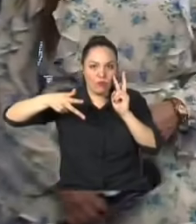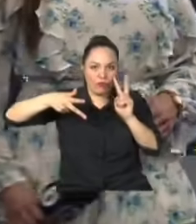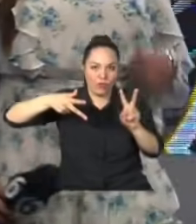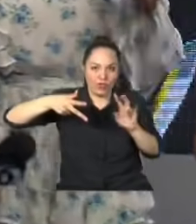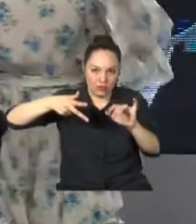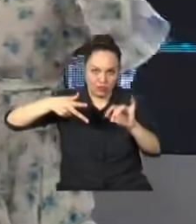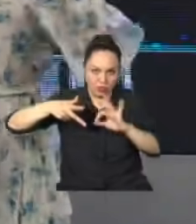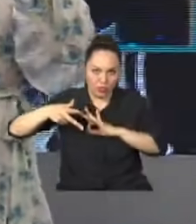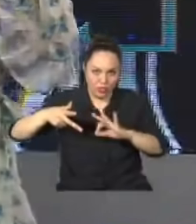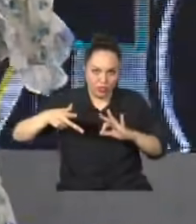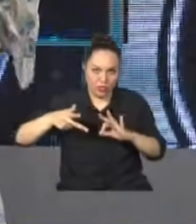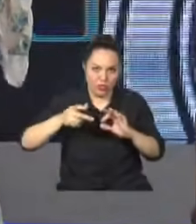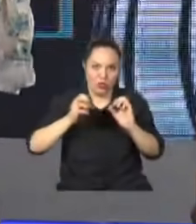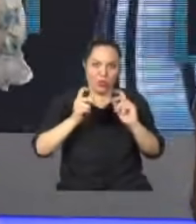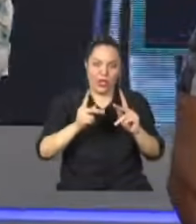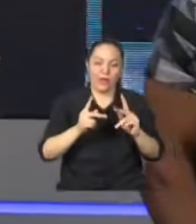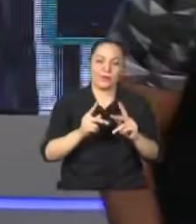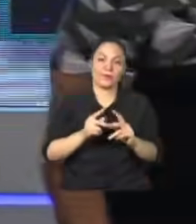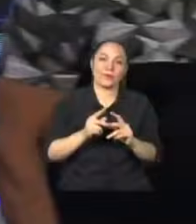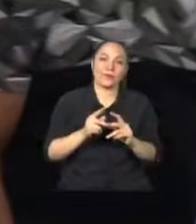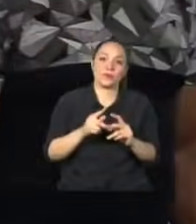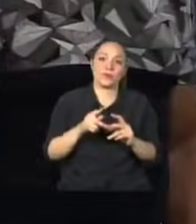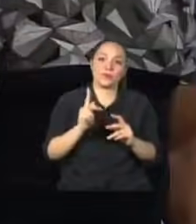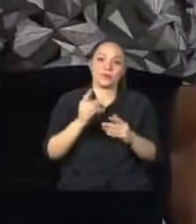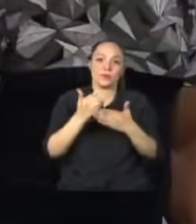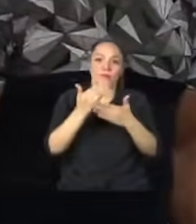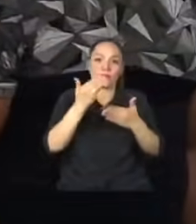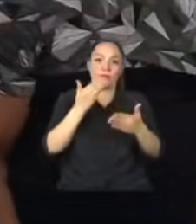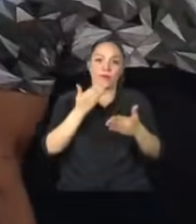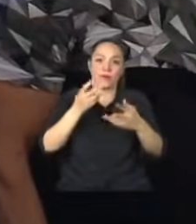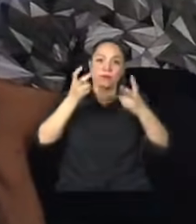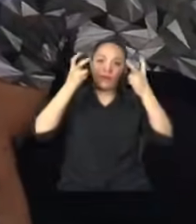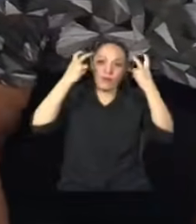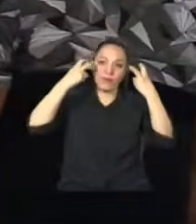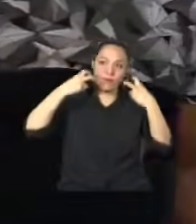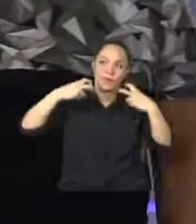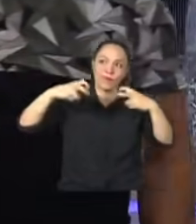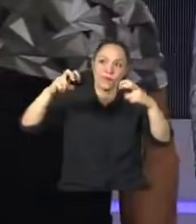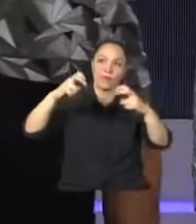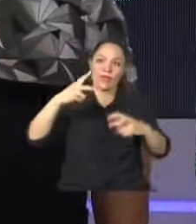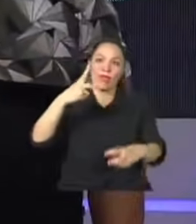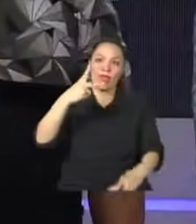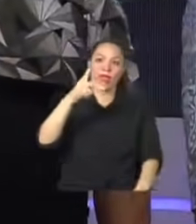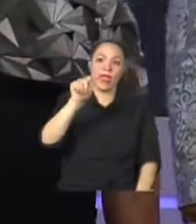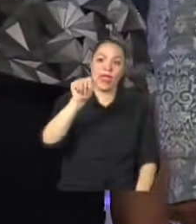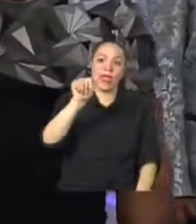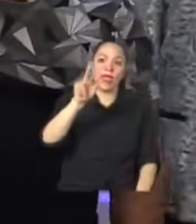nuestro dentista. Antes, viajamos hasta París porque Felipe